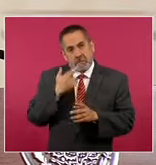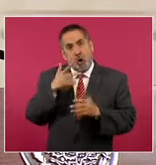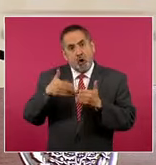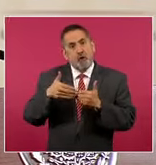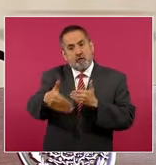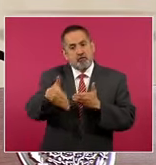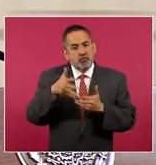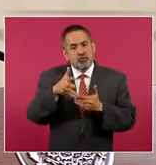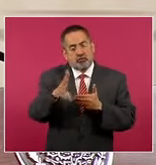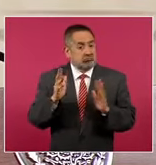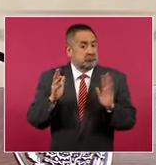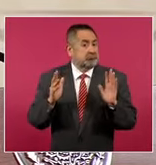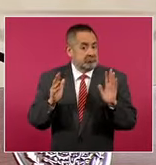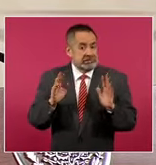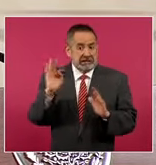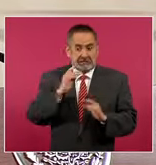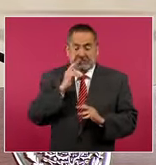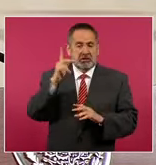con